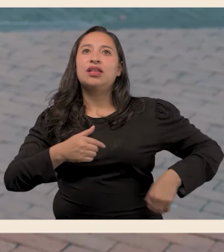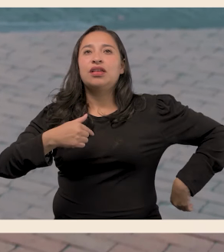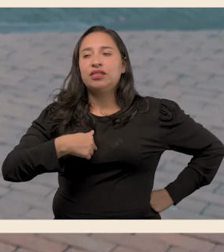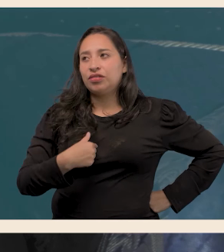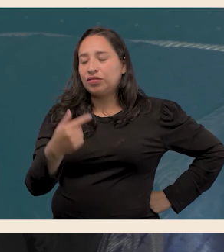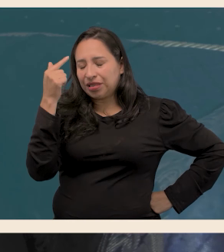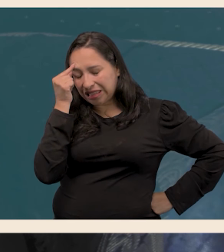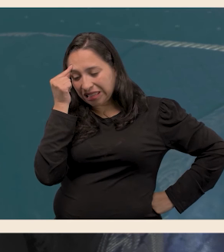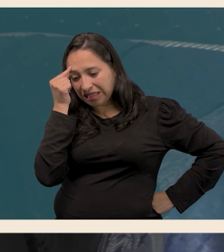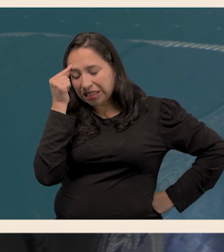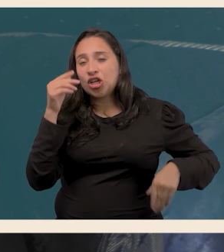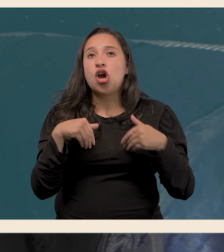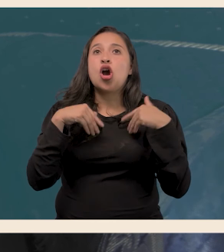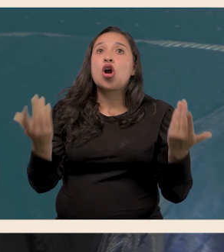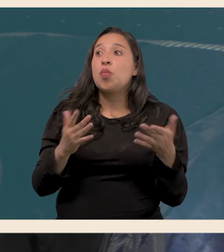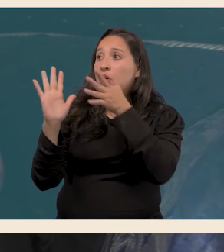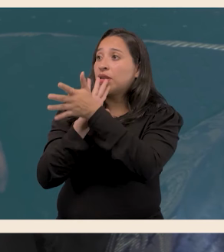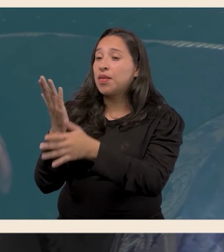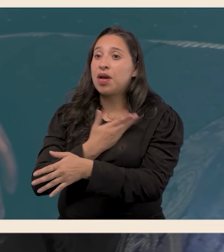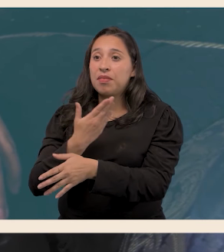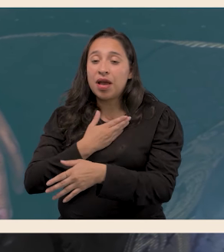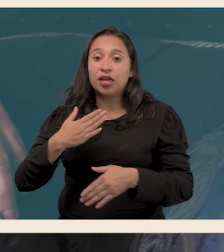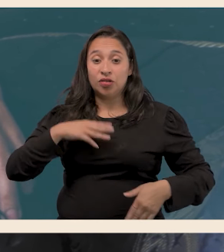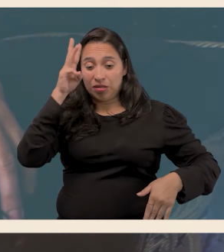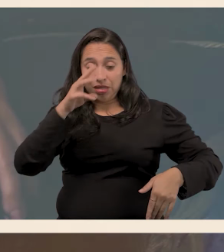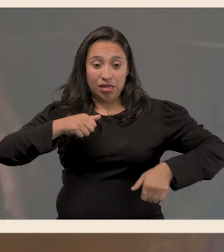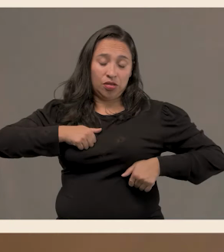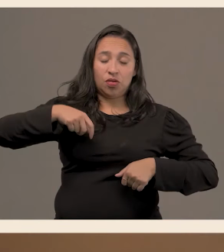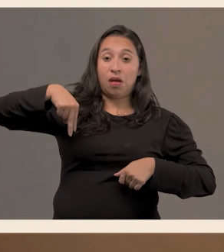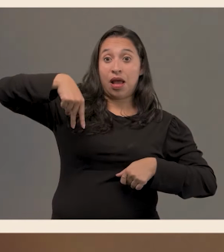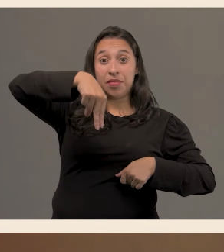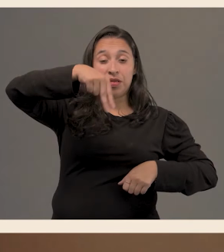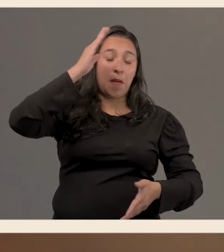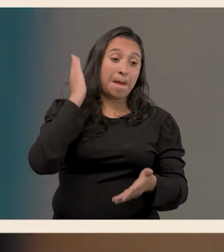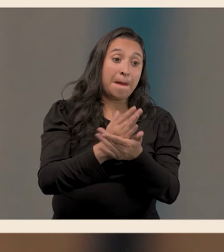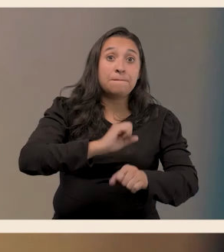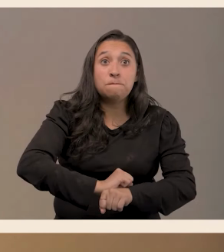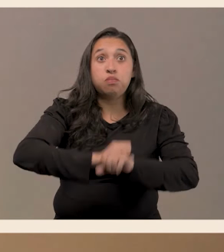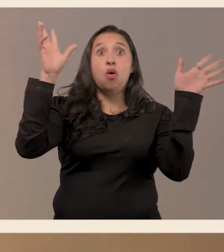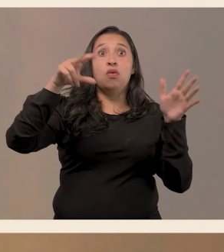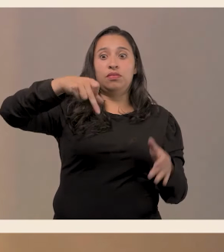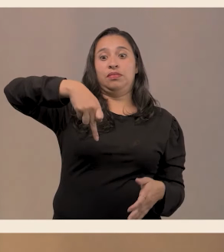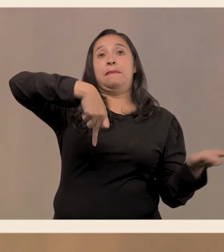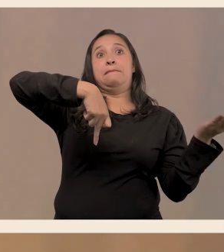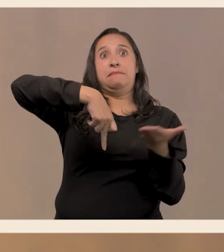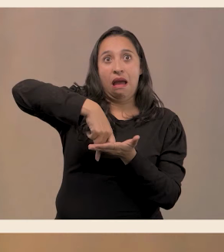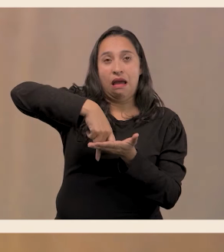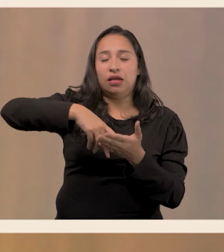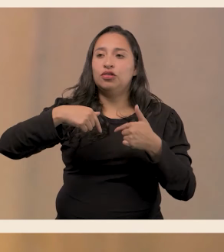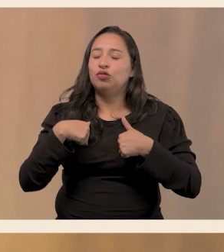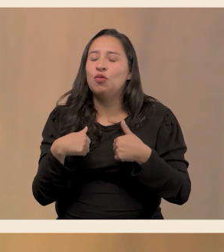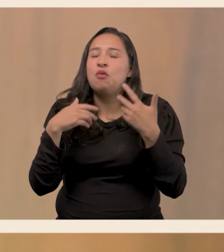¿Yo cómo le voy a decir a mi mamá que yo me volví un pie en el ejército? Yo decía, Dios mío, esa era